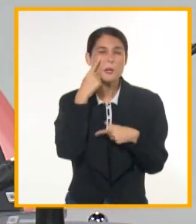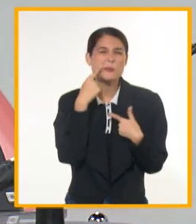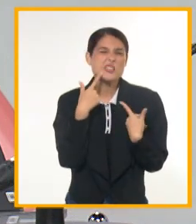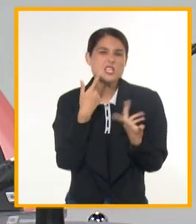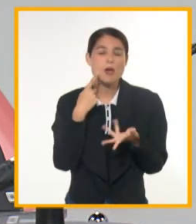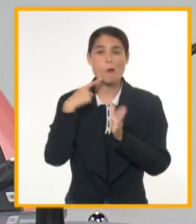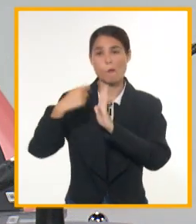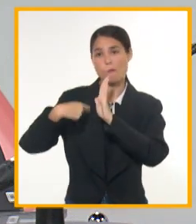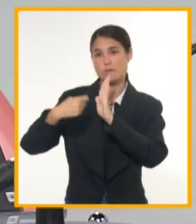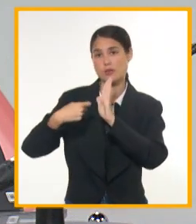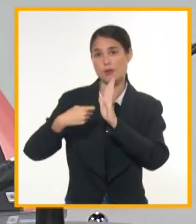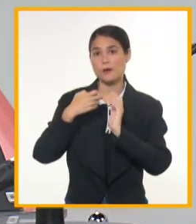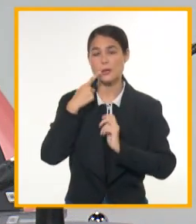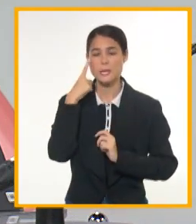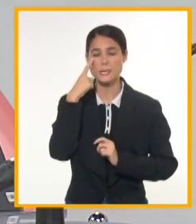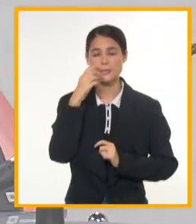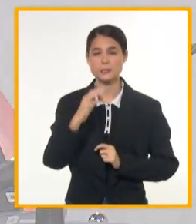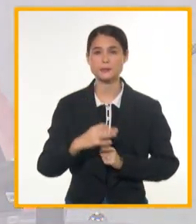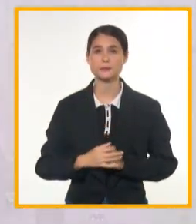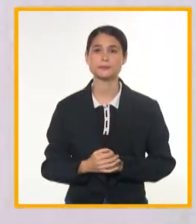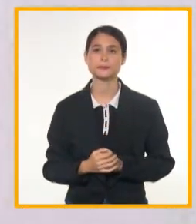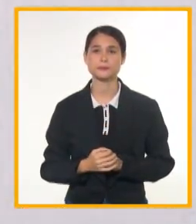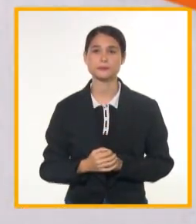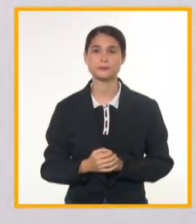de una televisora europea.